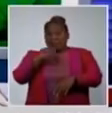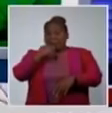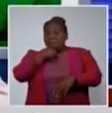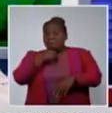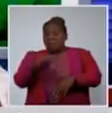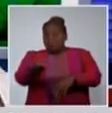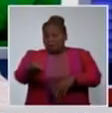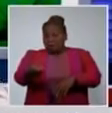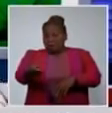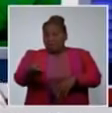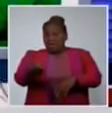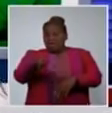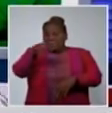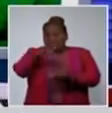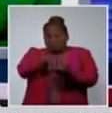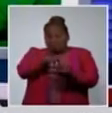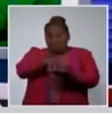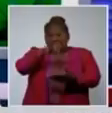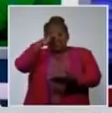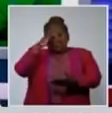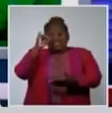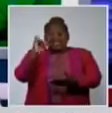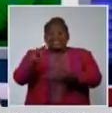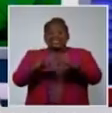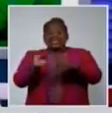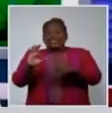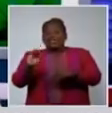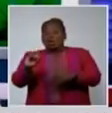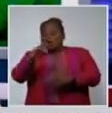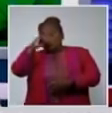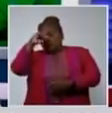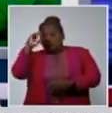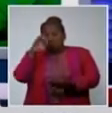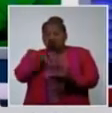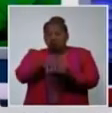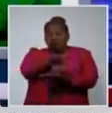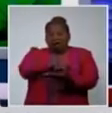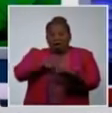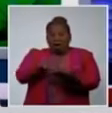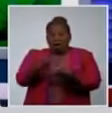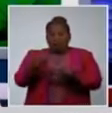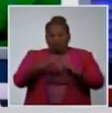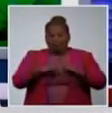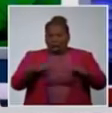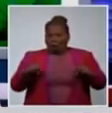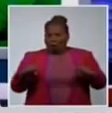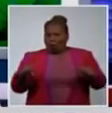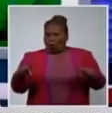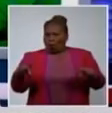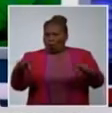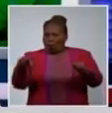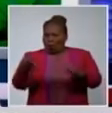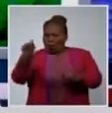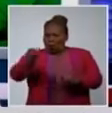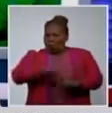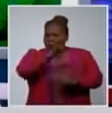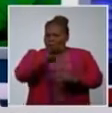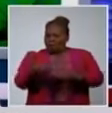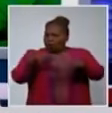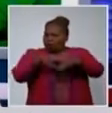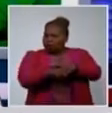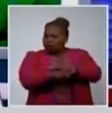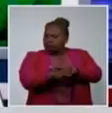sitio que sea necesario incluso acordonar restringir una importante activa la gana y que